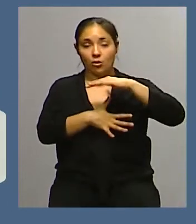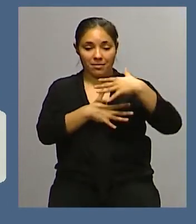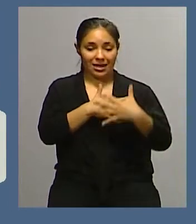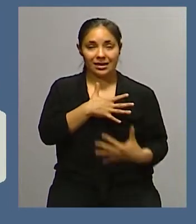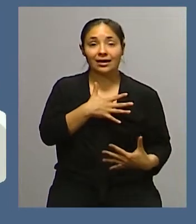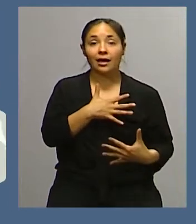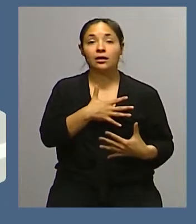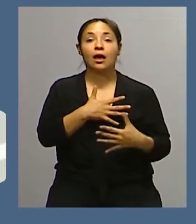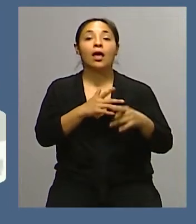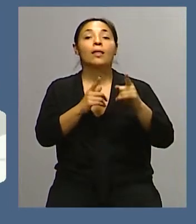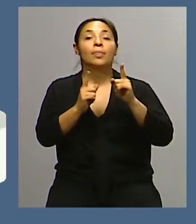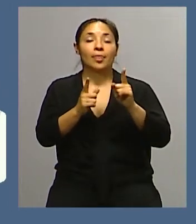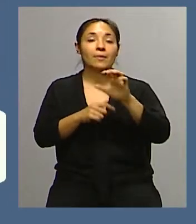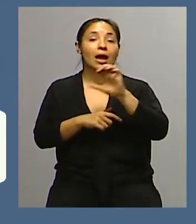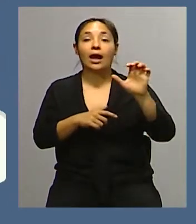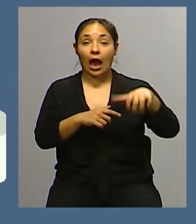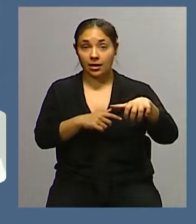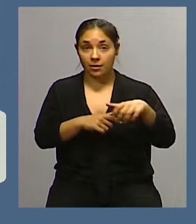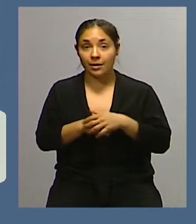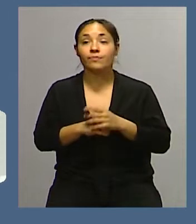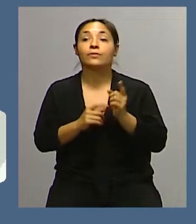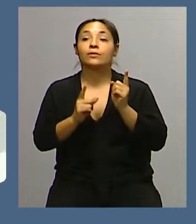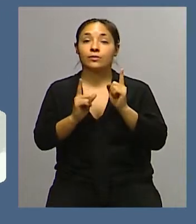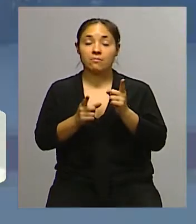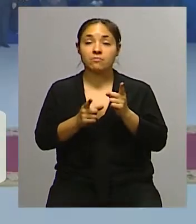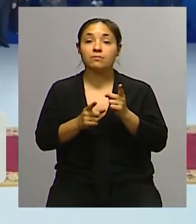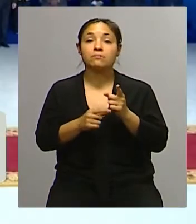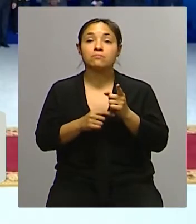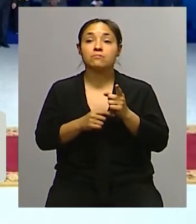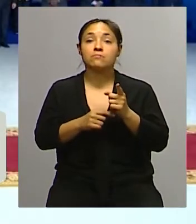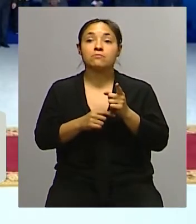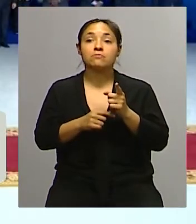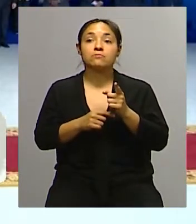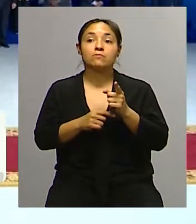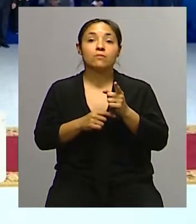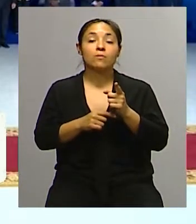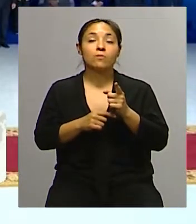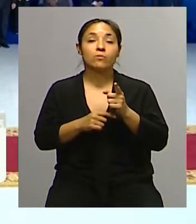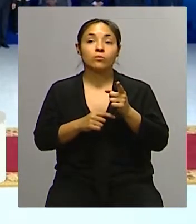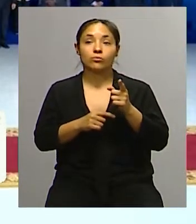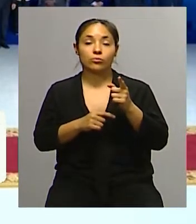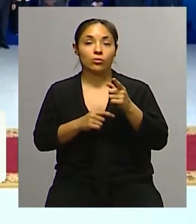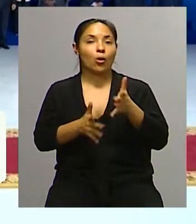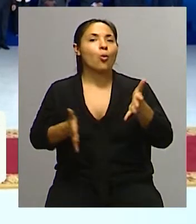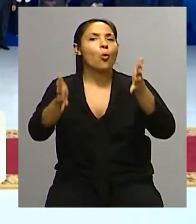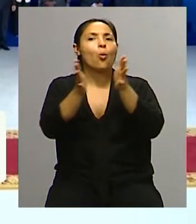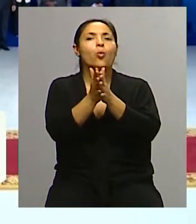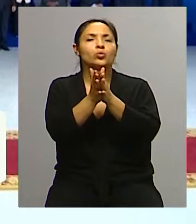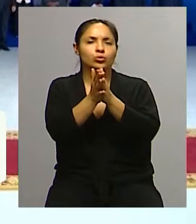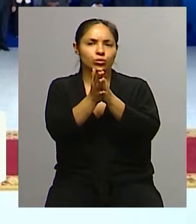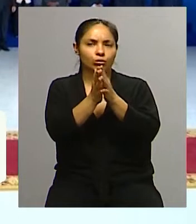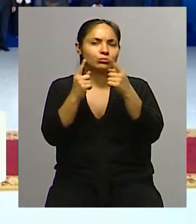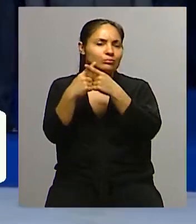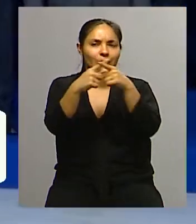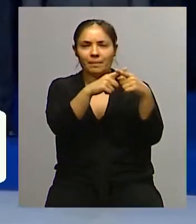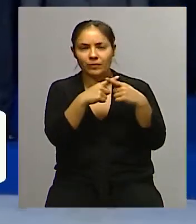y el Caribe, que todavía no termina de cohesionar, no termina de ser un bloque que pelea junto, porque tiene muchas peleas internas,